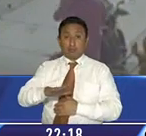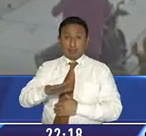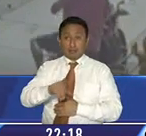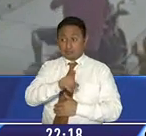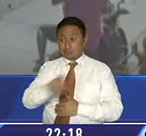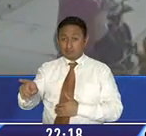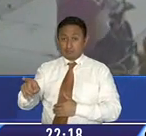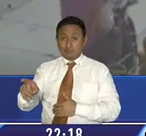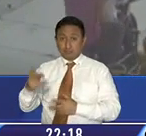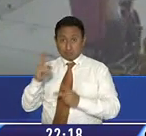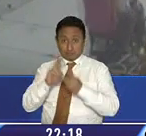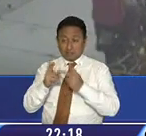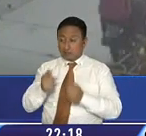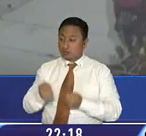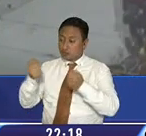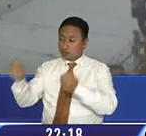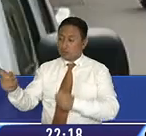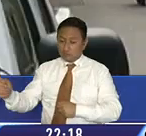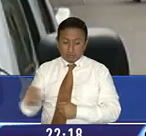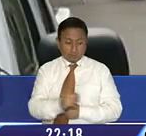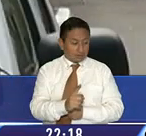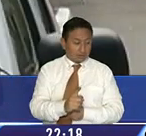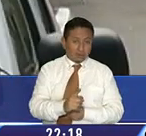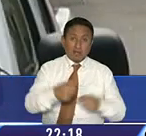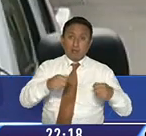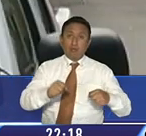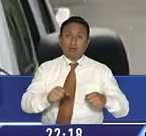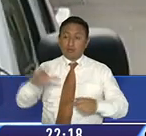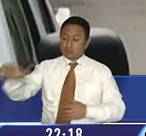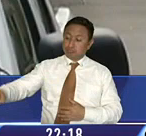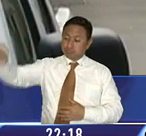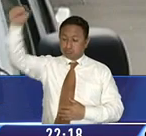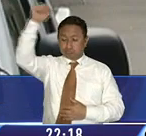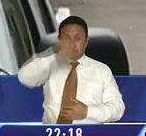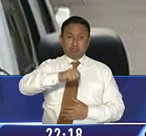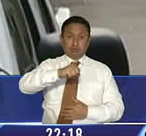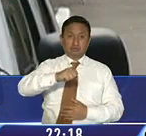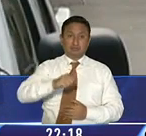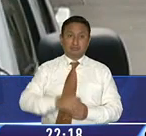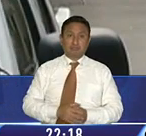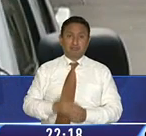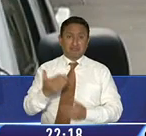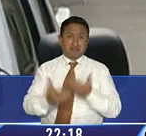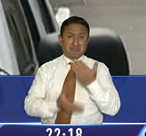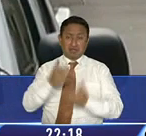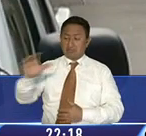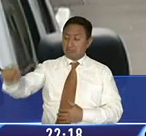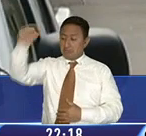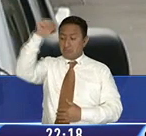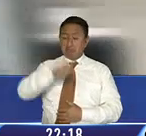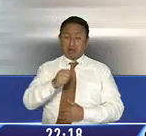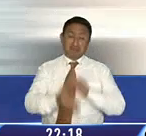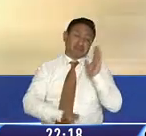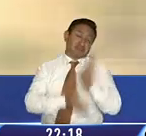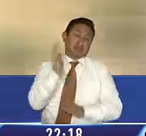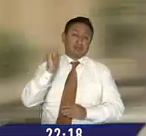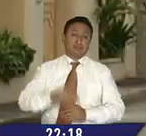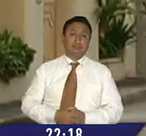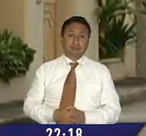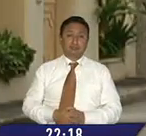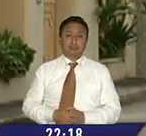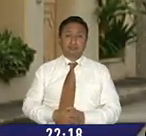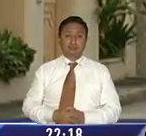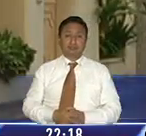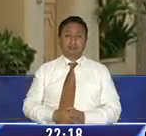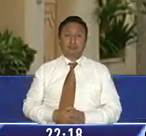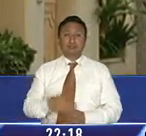a la vecina. Cuando salió pasó una moto, un señor alzó, con qué fuerza alzó el tanque de gas y se fue como si nada. Además